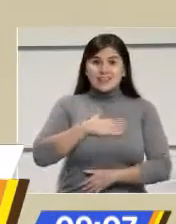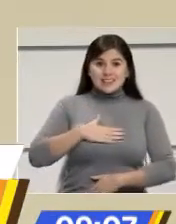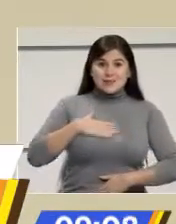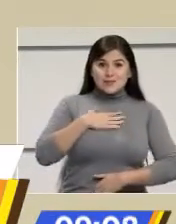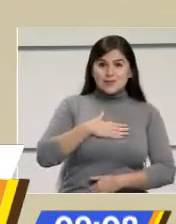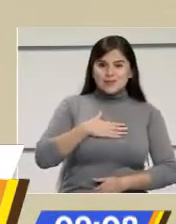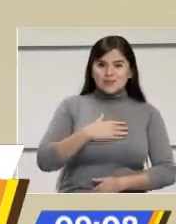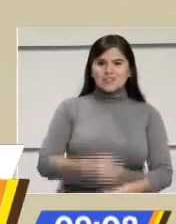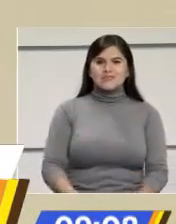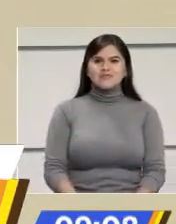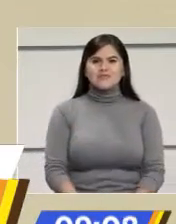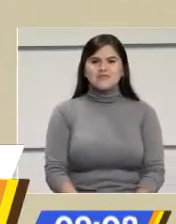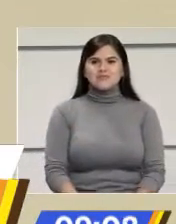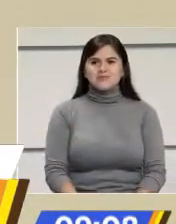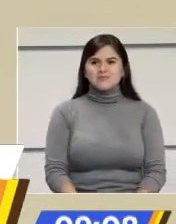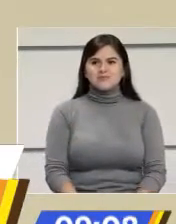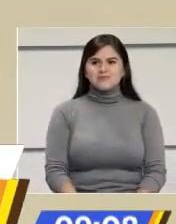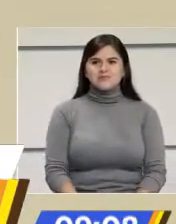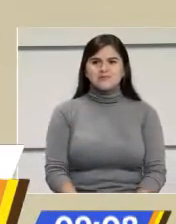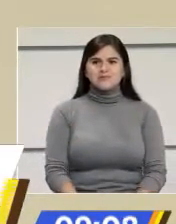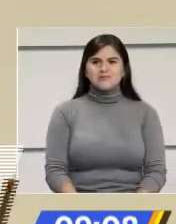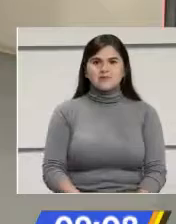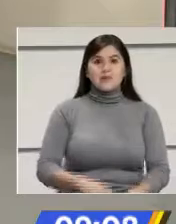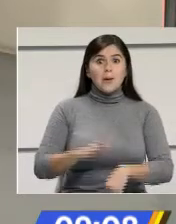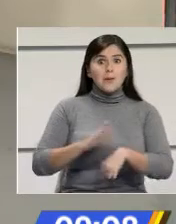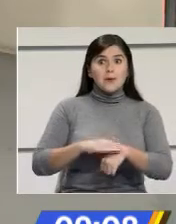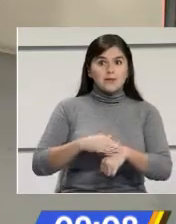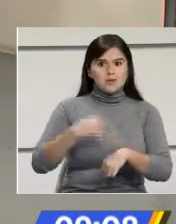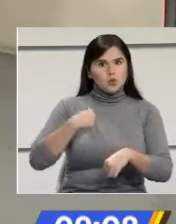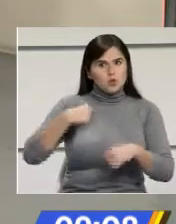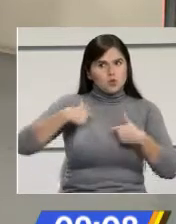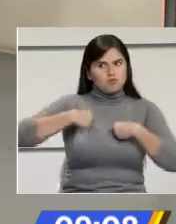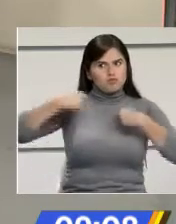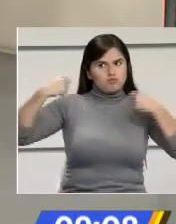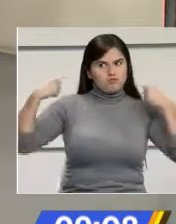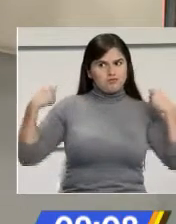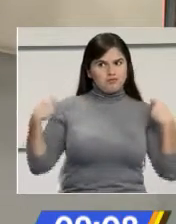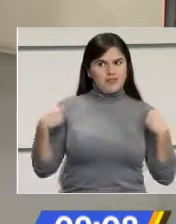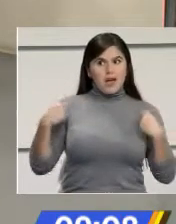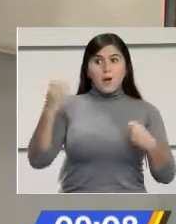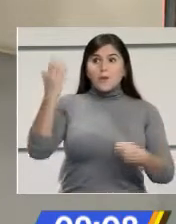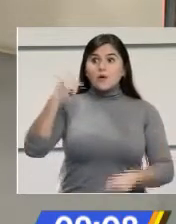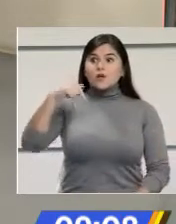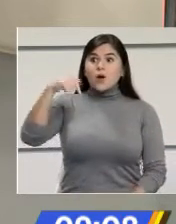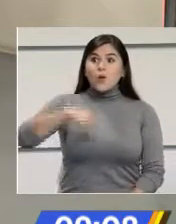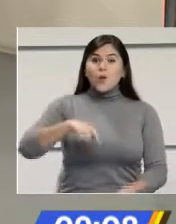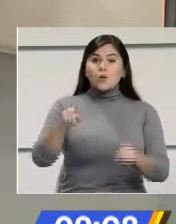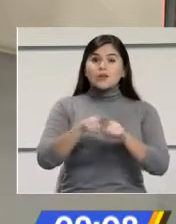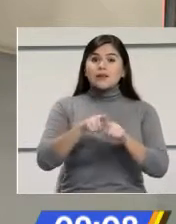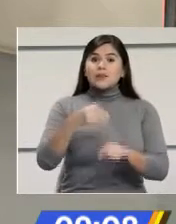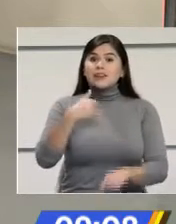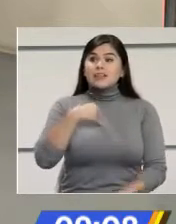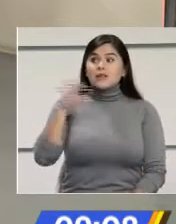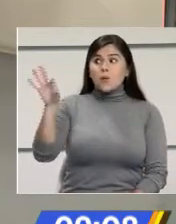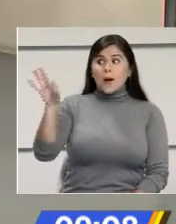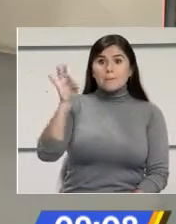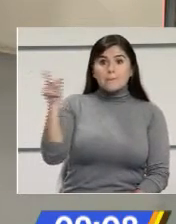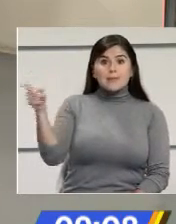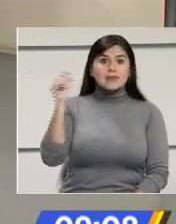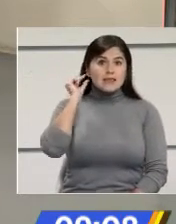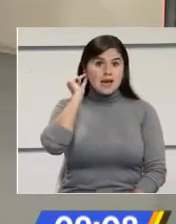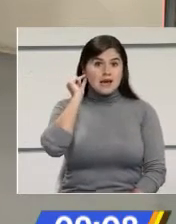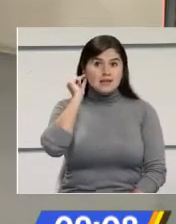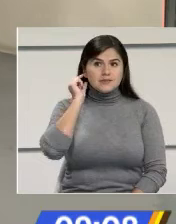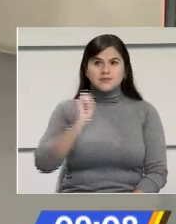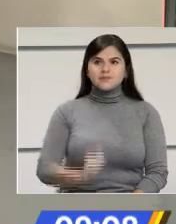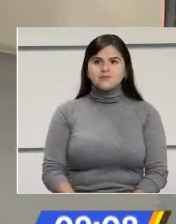bien. Bueno, con su permiso, entonces que yo tenga, voy a quitarme el saco para empezar todos, porque tenemos también a una invitada. Sí, tenemos una invitada. Bueno, ahorita me dice nuestra